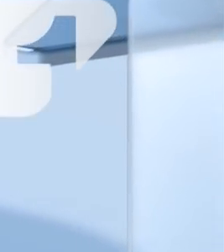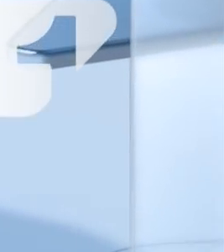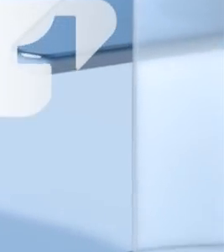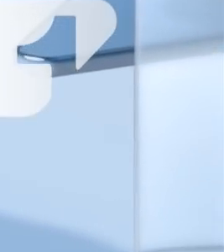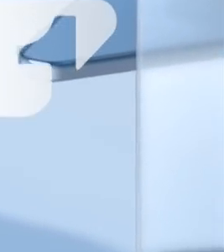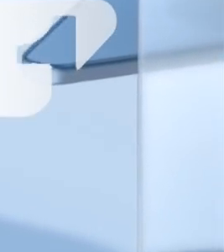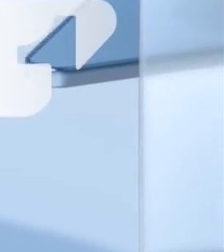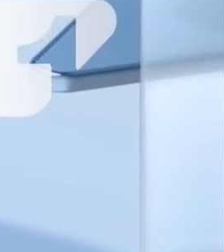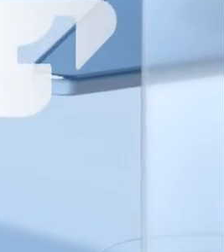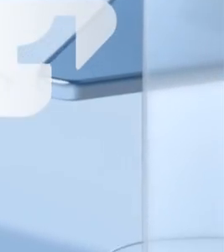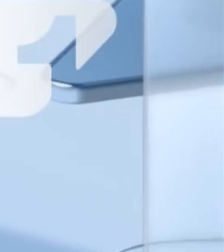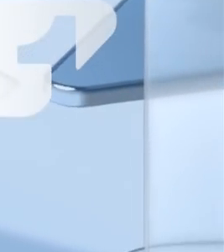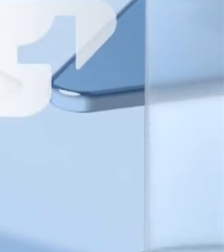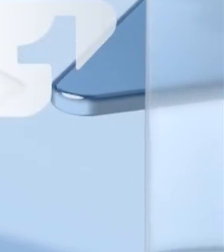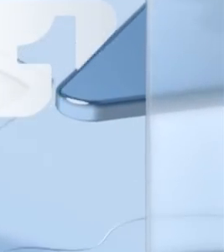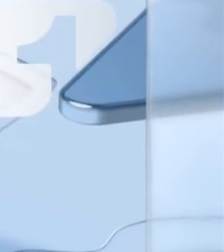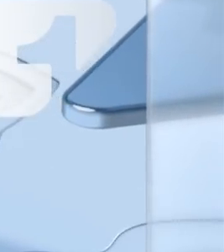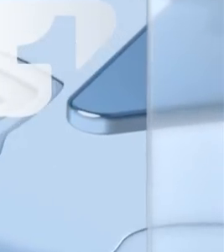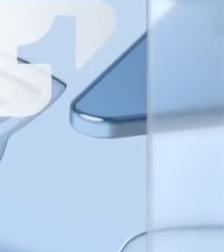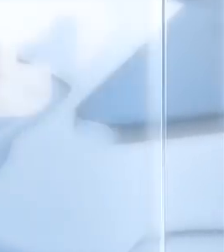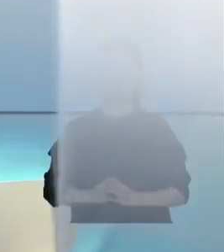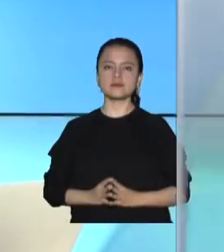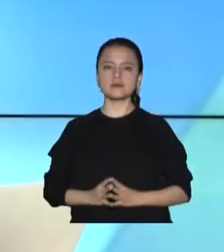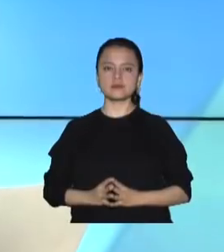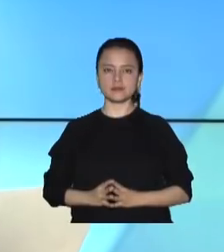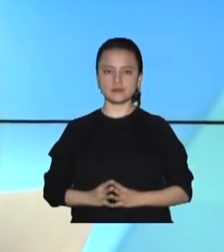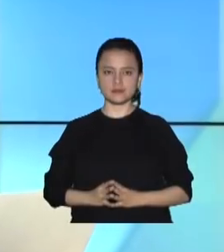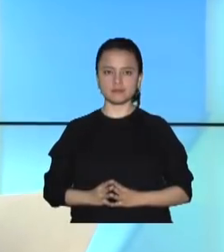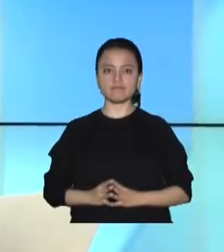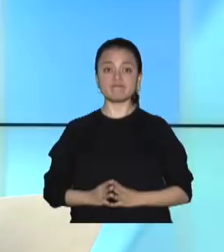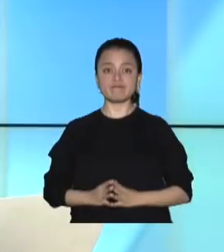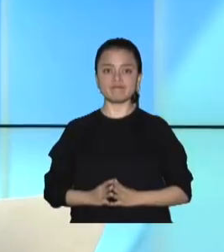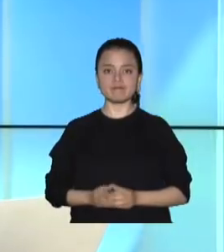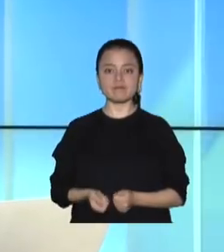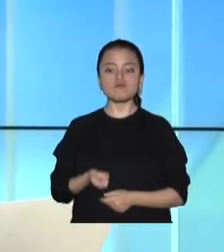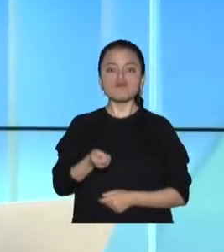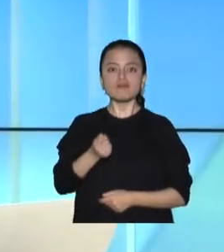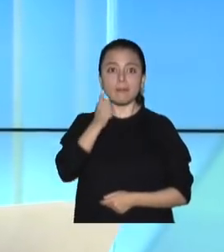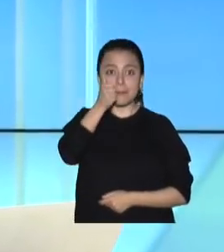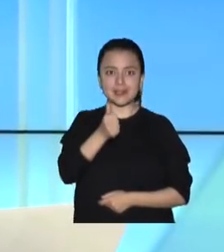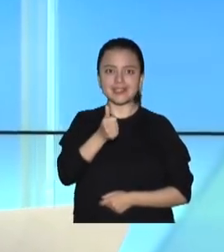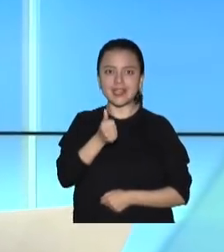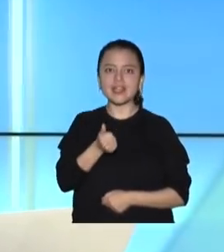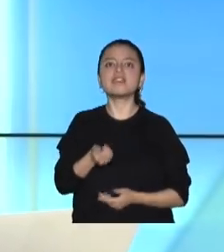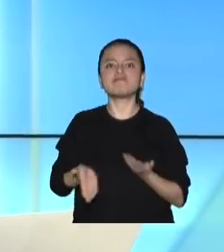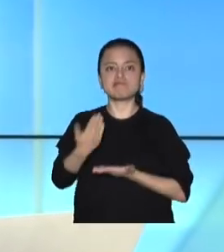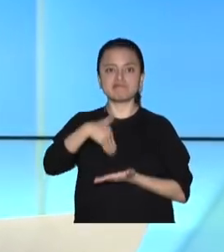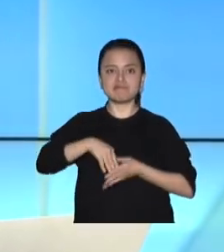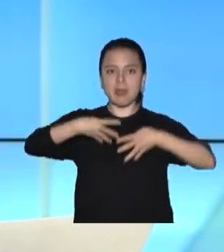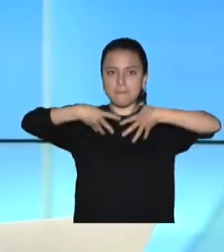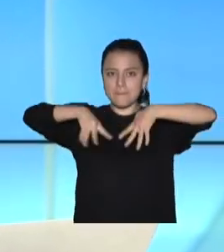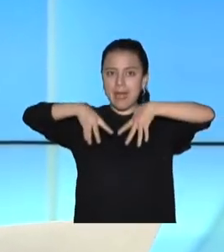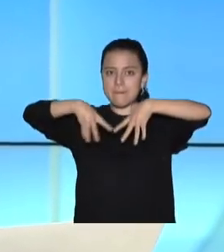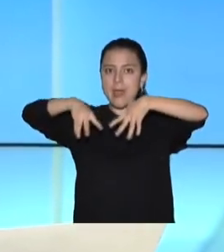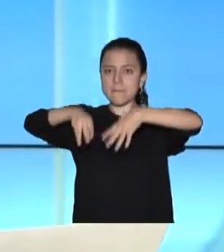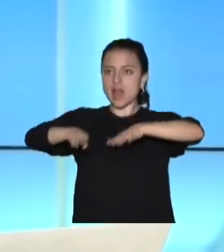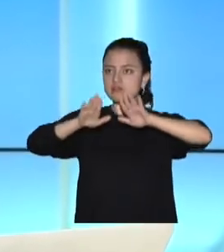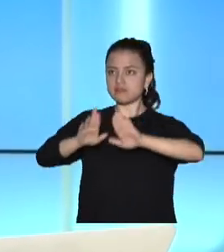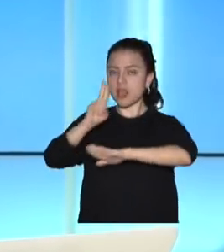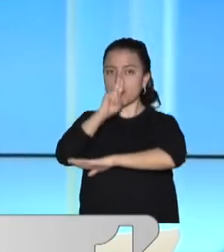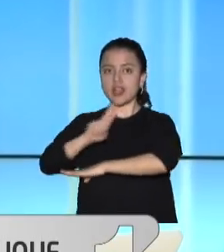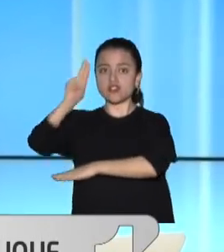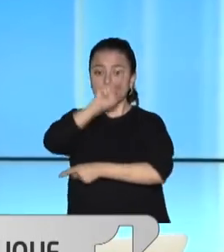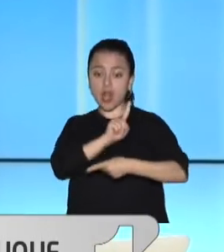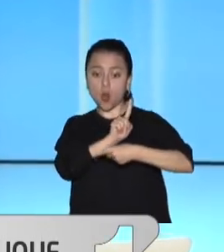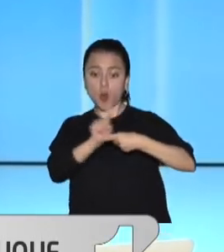Noticia en desarrollo en CMI. Este miércoles se tienen previstas nuevas movilizaciones en el marco de la tercera